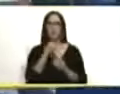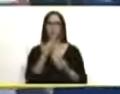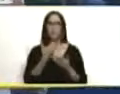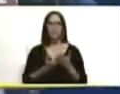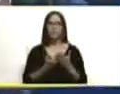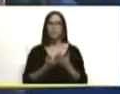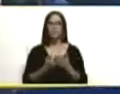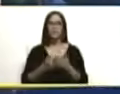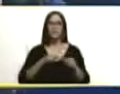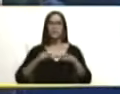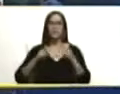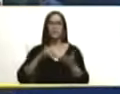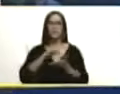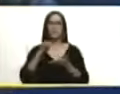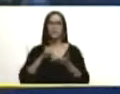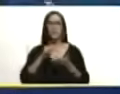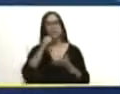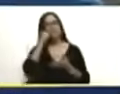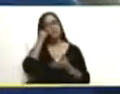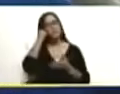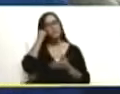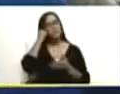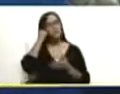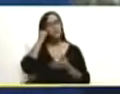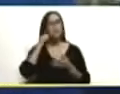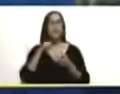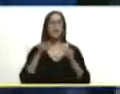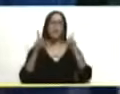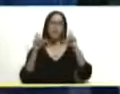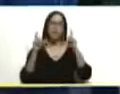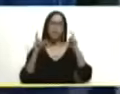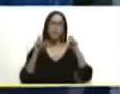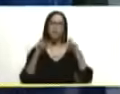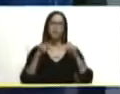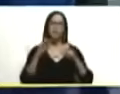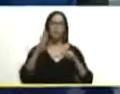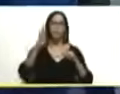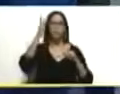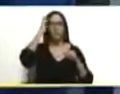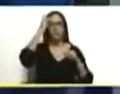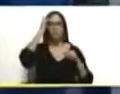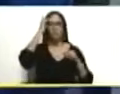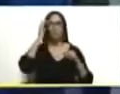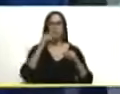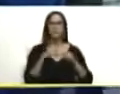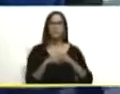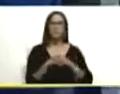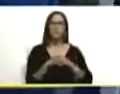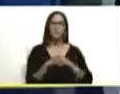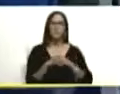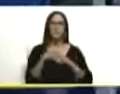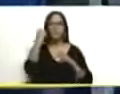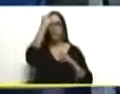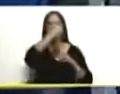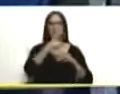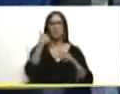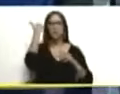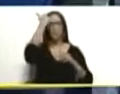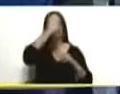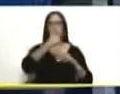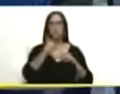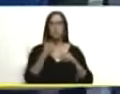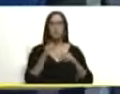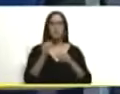así. Esta es la foto, claro, del vale. Cuartel San Carlos. Usamos tanto. Y de chico, este rostro. Bastante usamos ese rostro. Hice